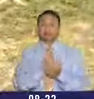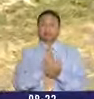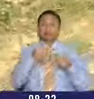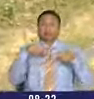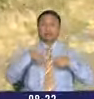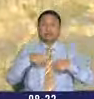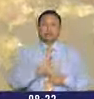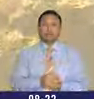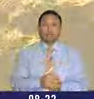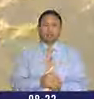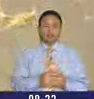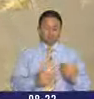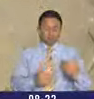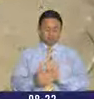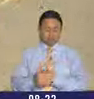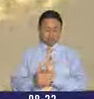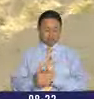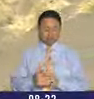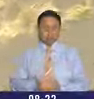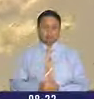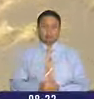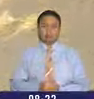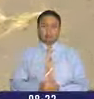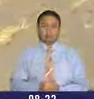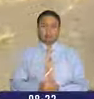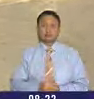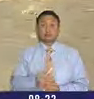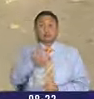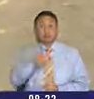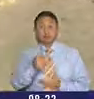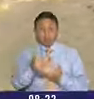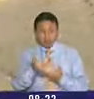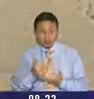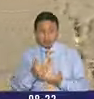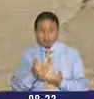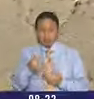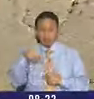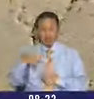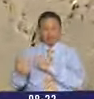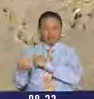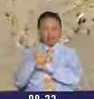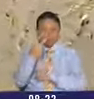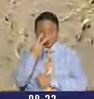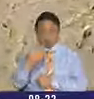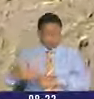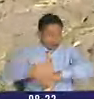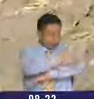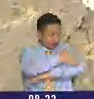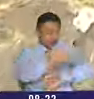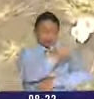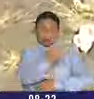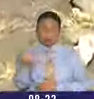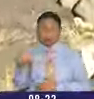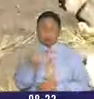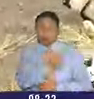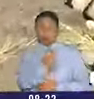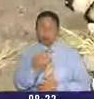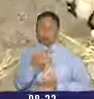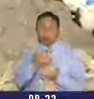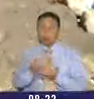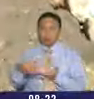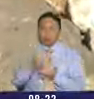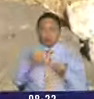estamos cansados de que nadie nos haga caso. Mire cómo están las calles todas llenas de